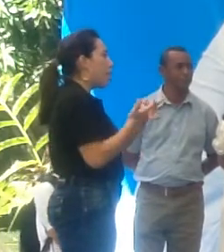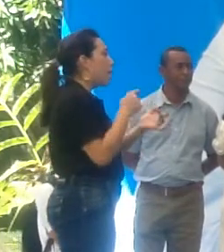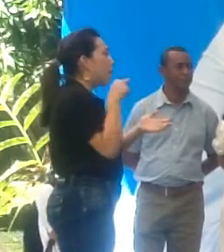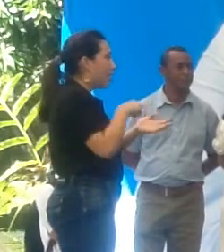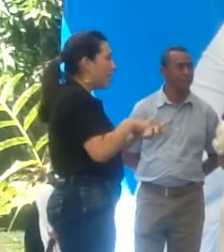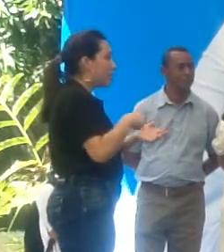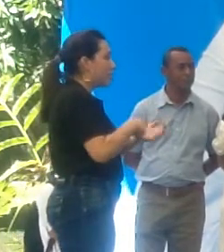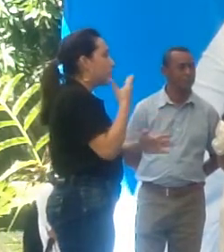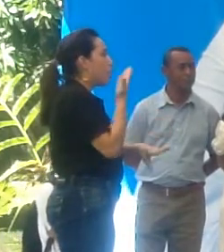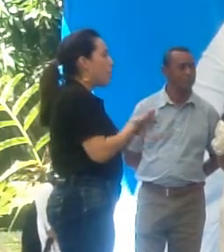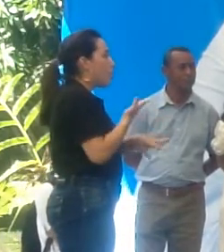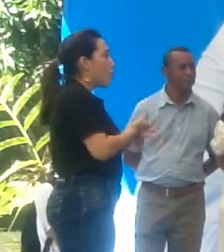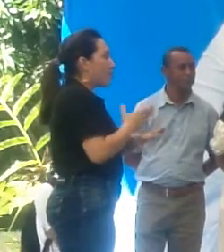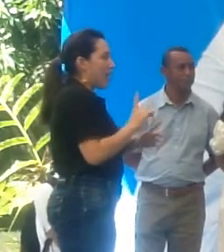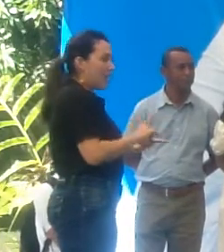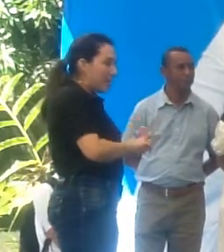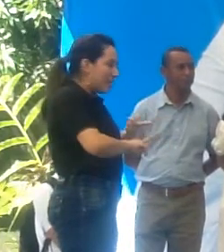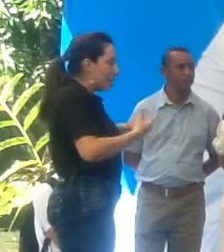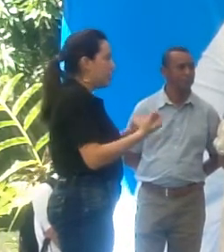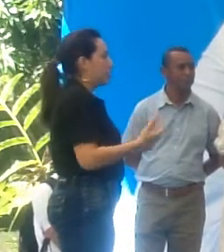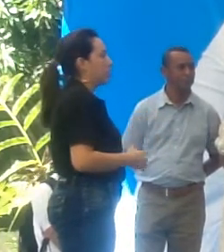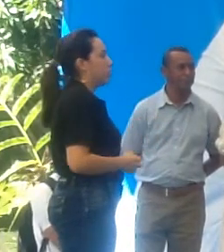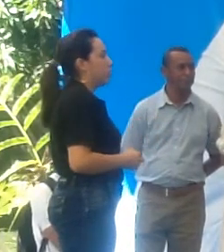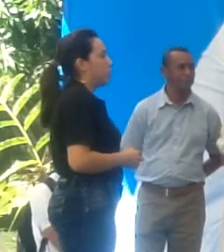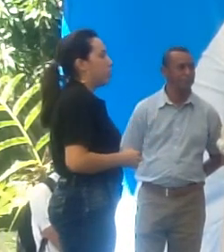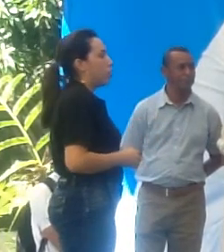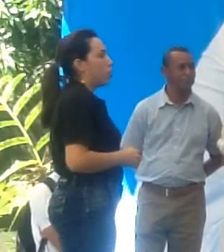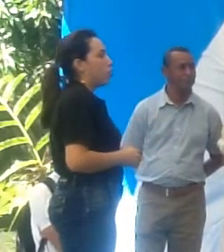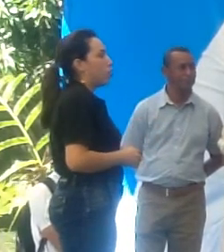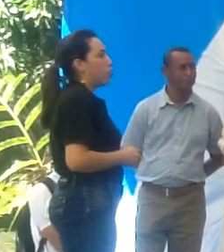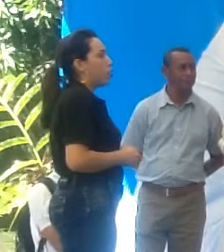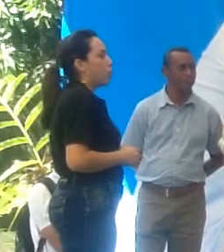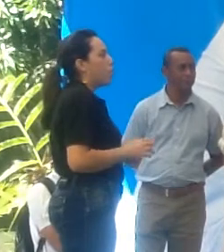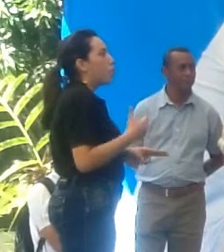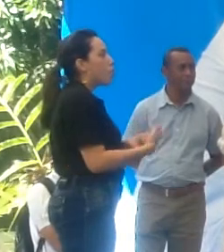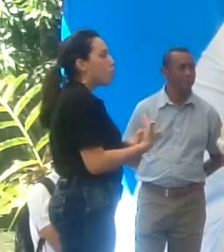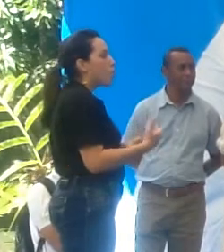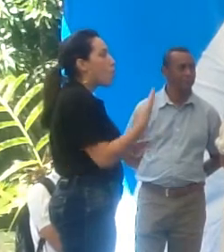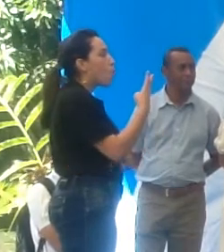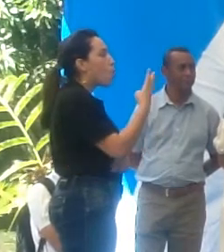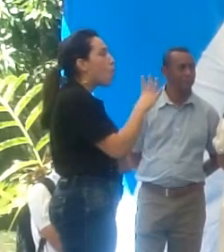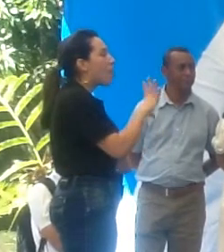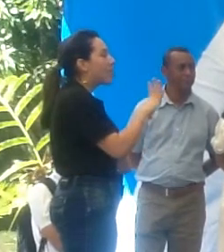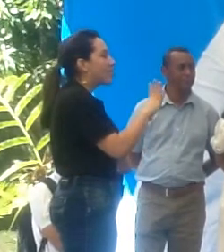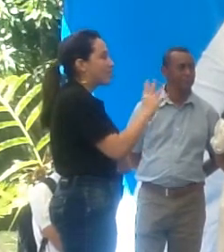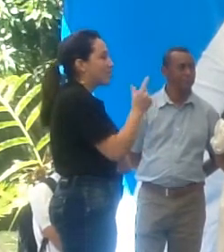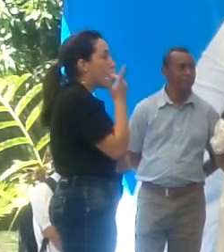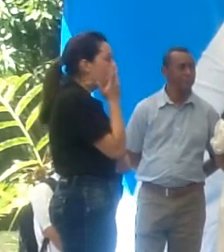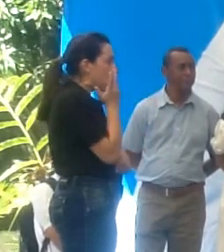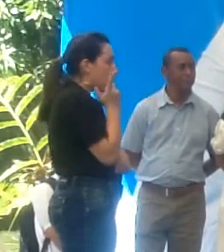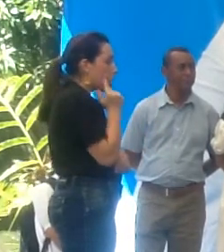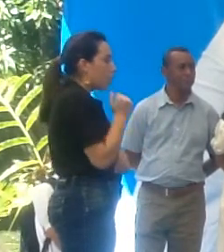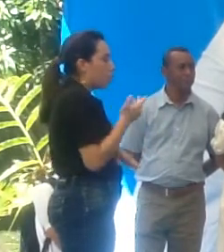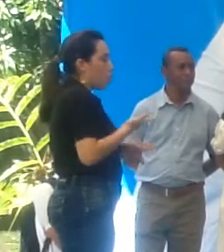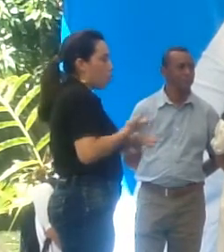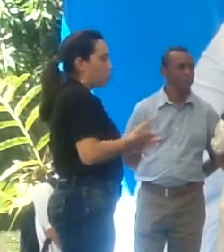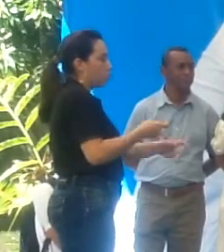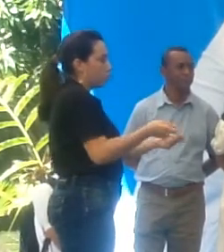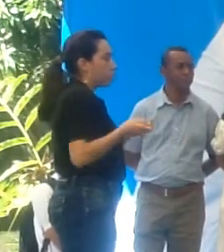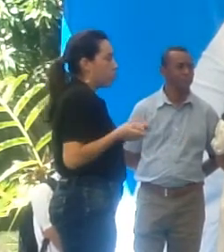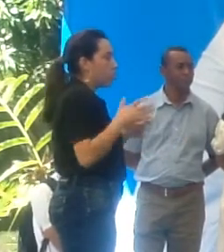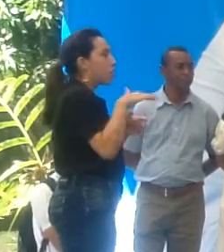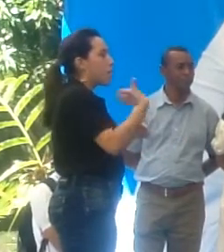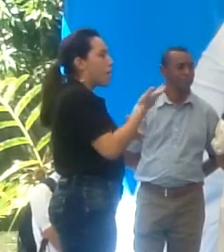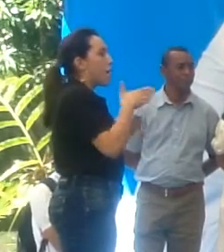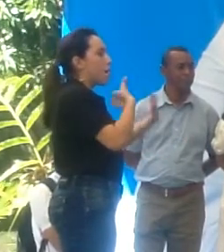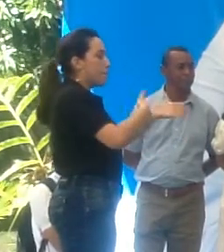propuesta lista en los próximos 45 días. Y ahora les cuento cuál es el plan de trabajo